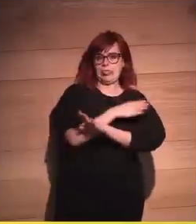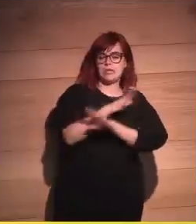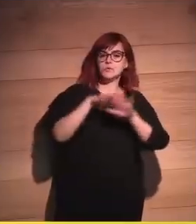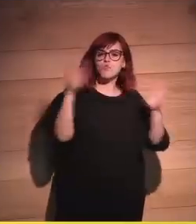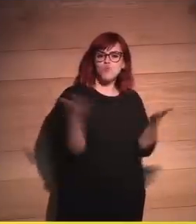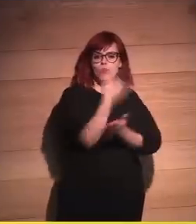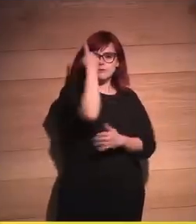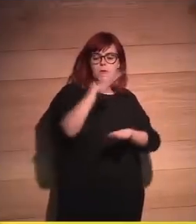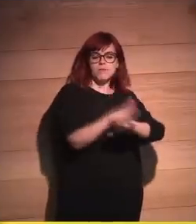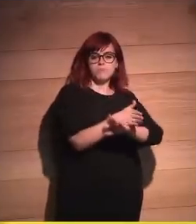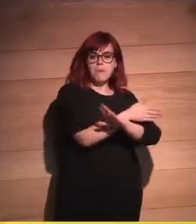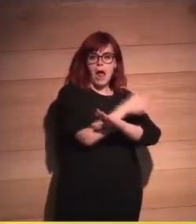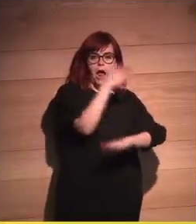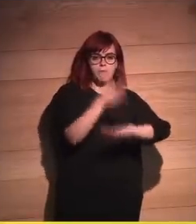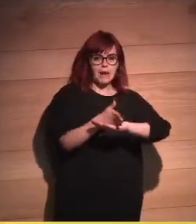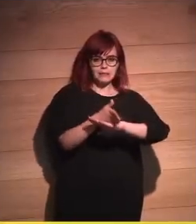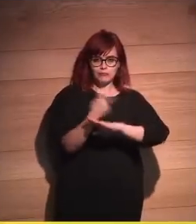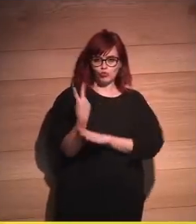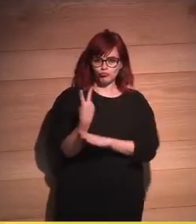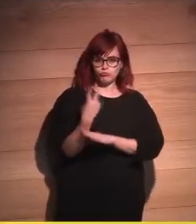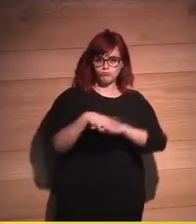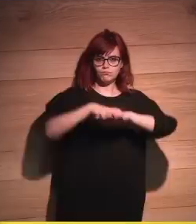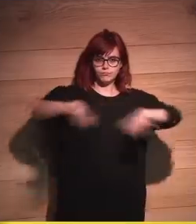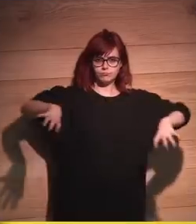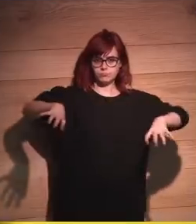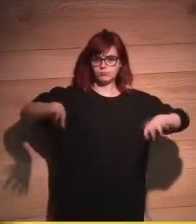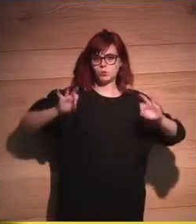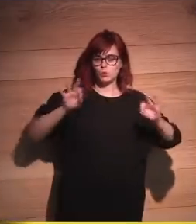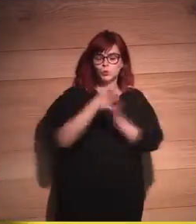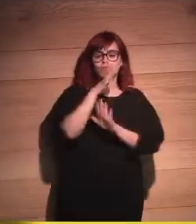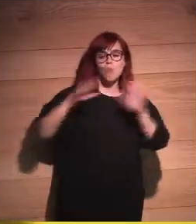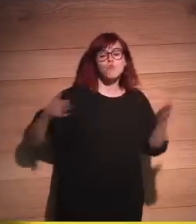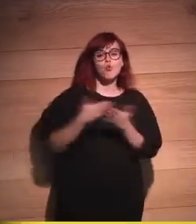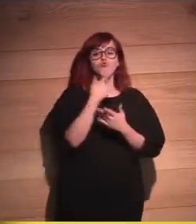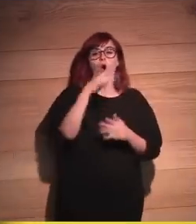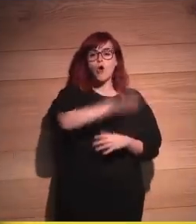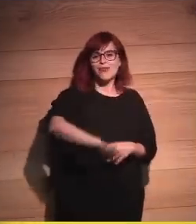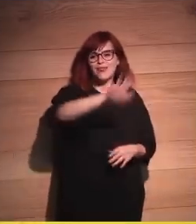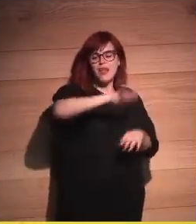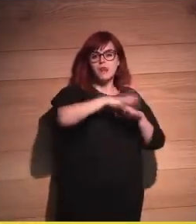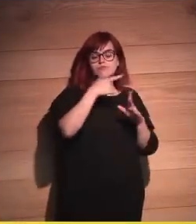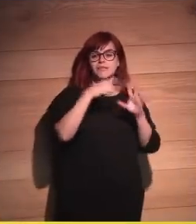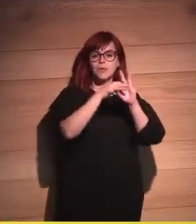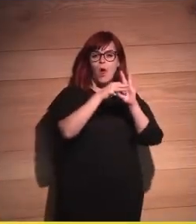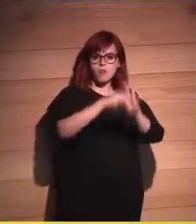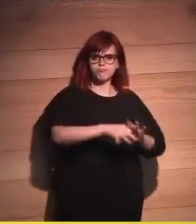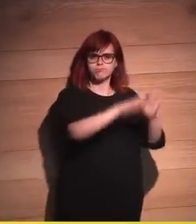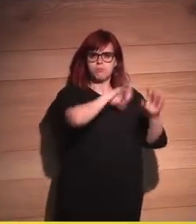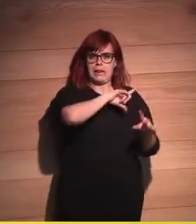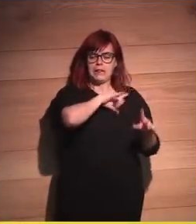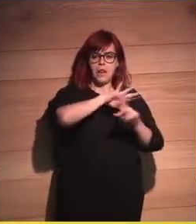como todo el mundo sabe, donde el mundo occidental había creado un anillo